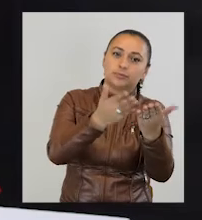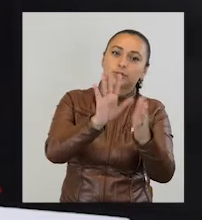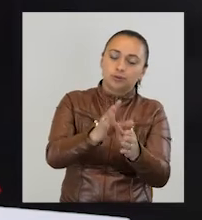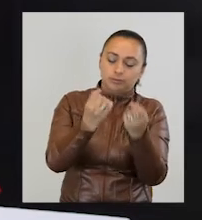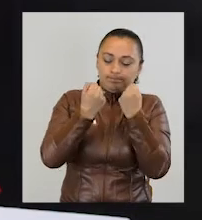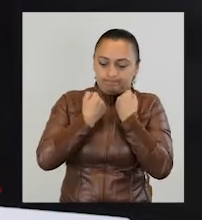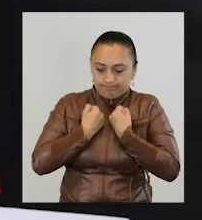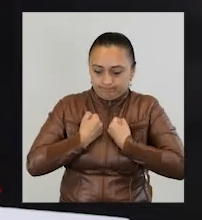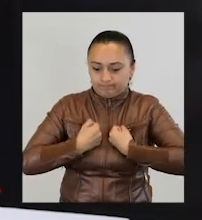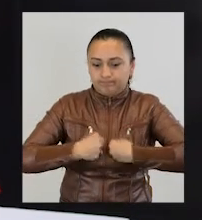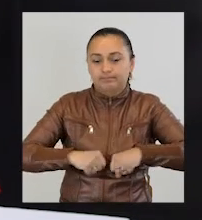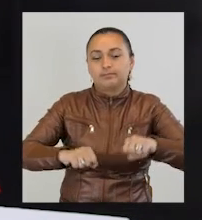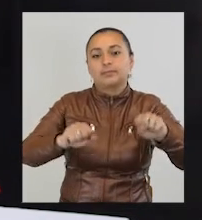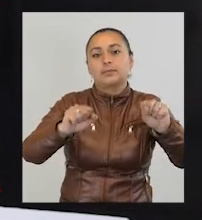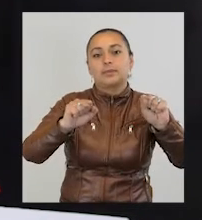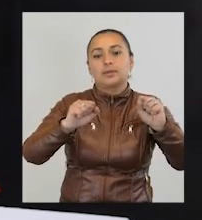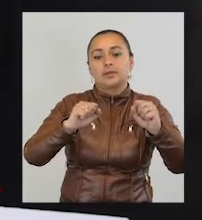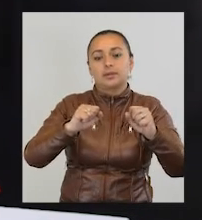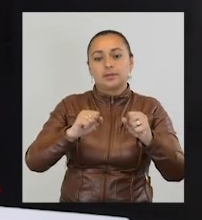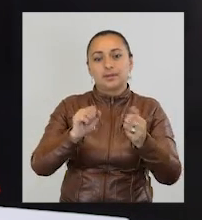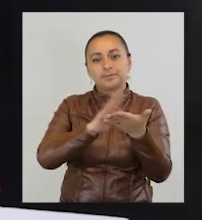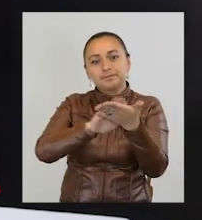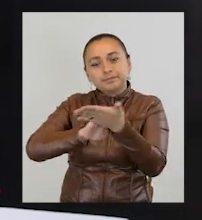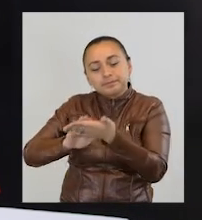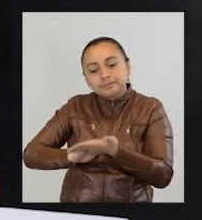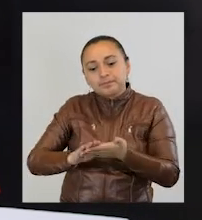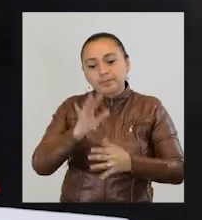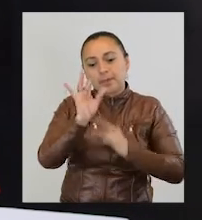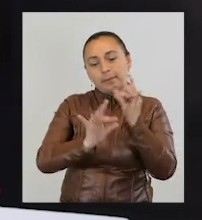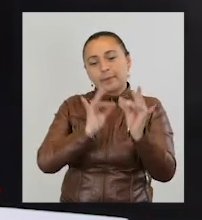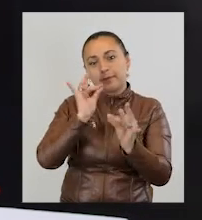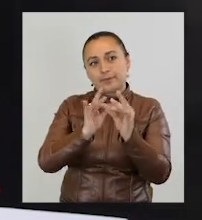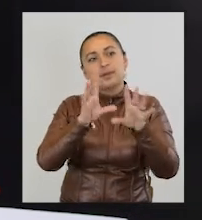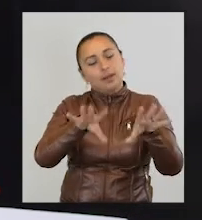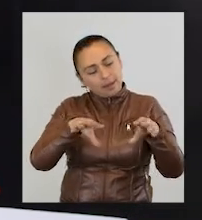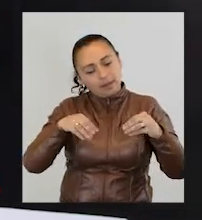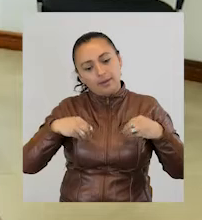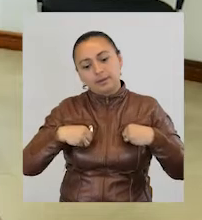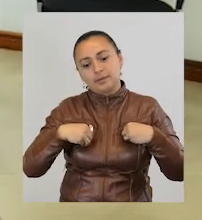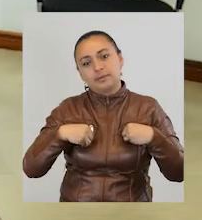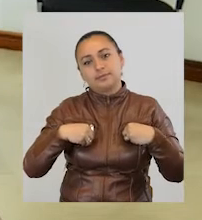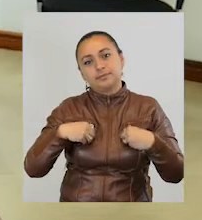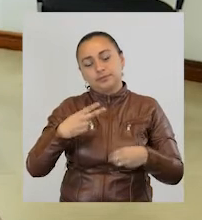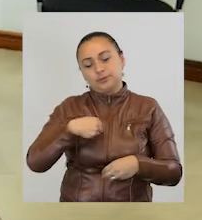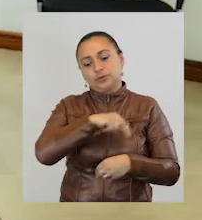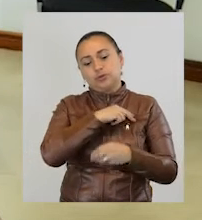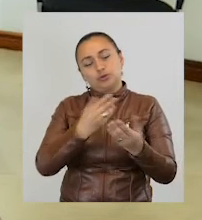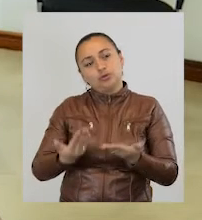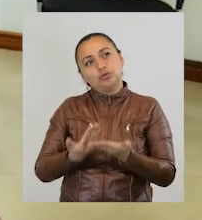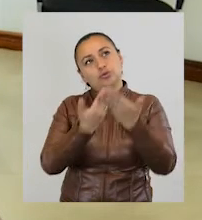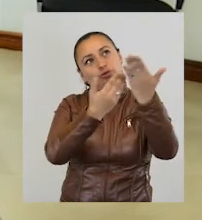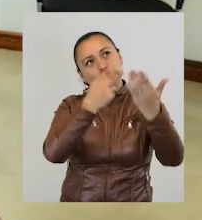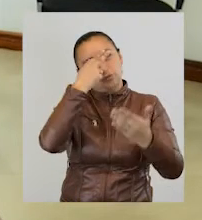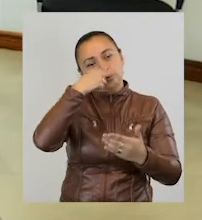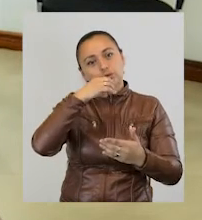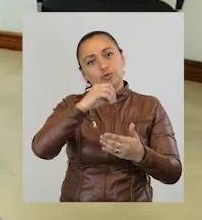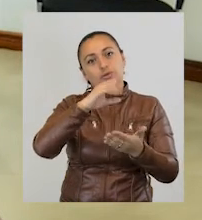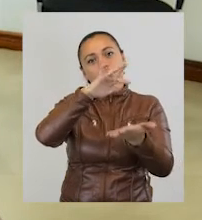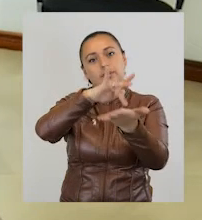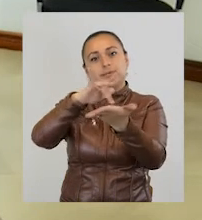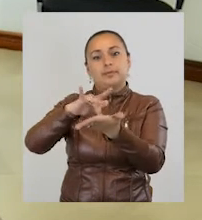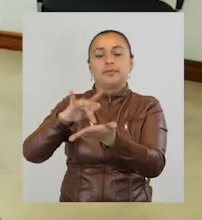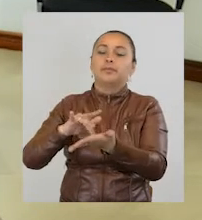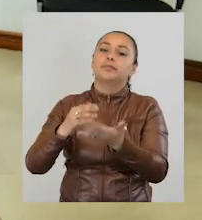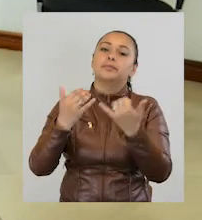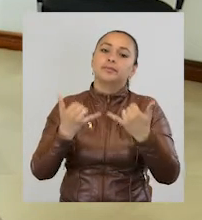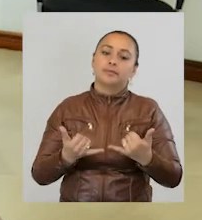ofrecemos lo mismo que tú nos entregaste, el sacrificio de la reconciliación perfecta. Acéptanos también a nosotros, Padre,